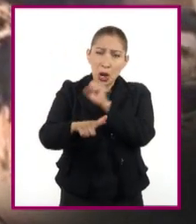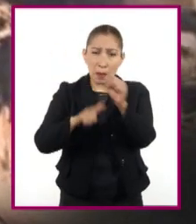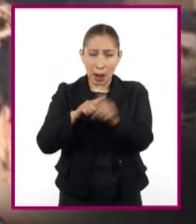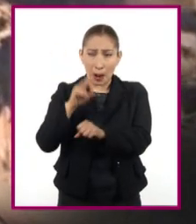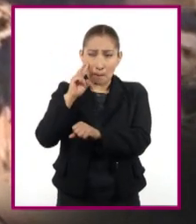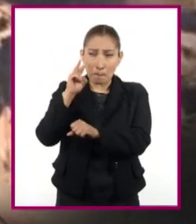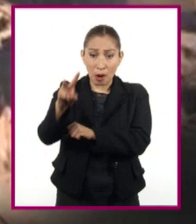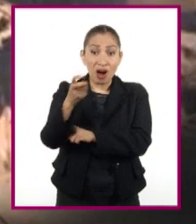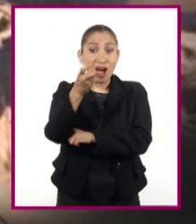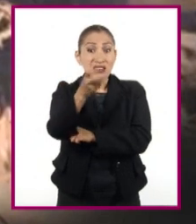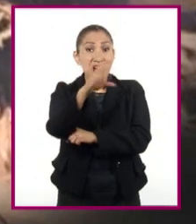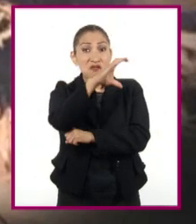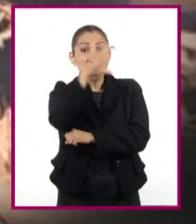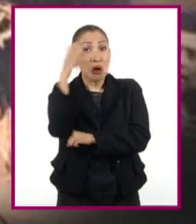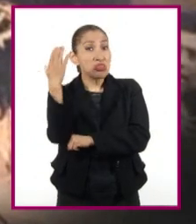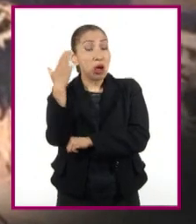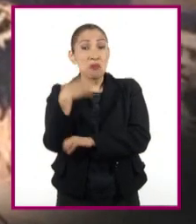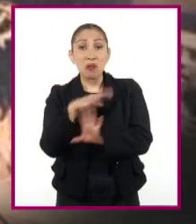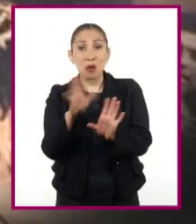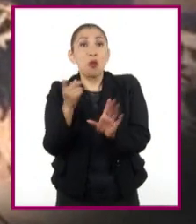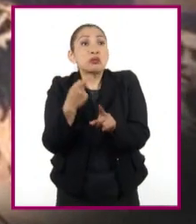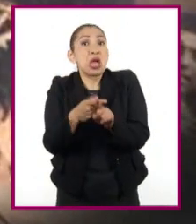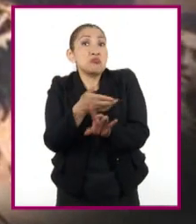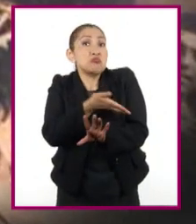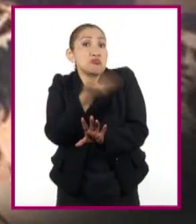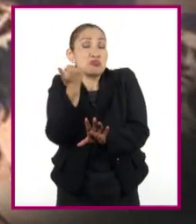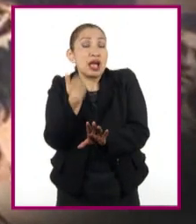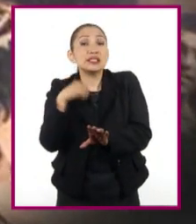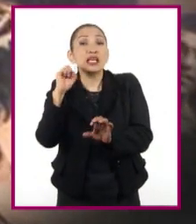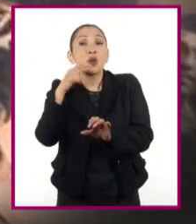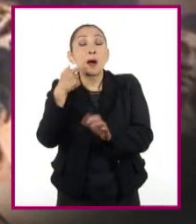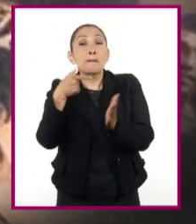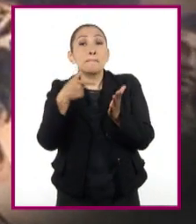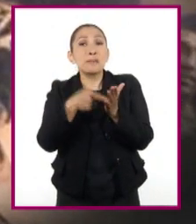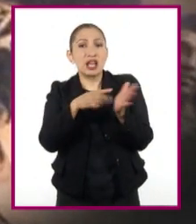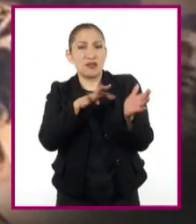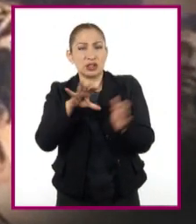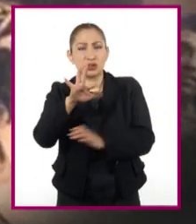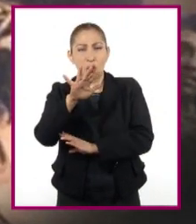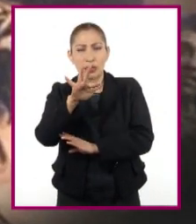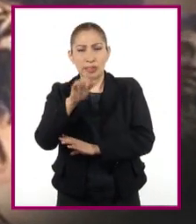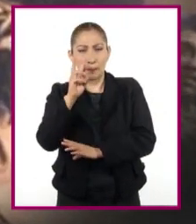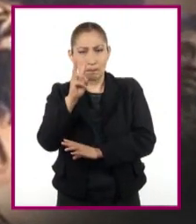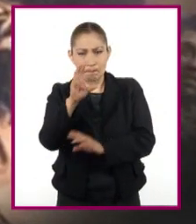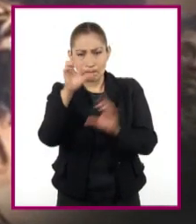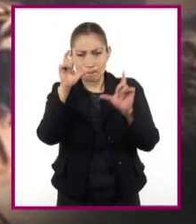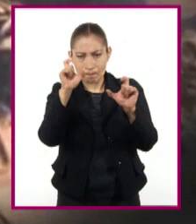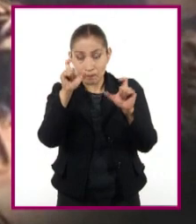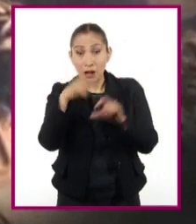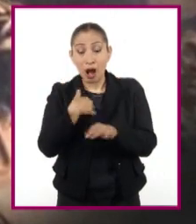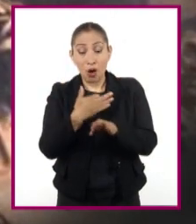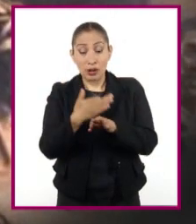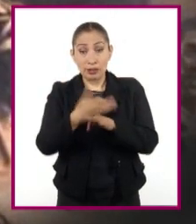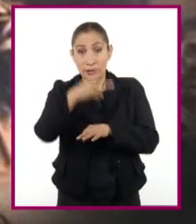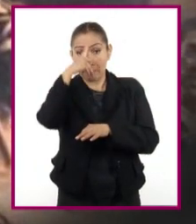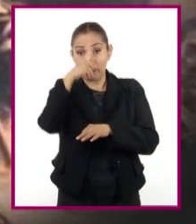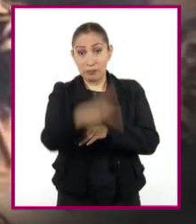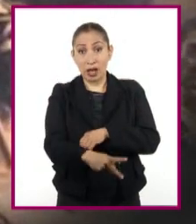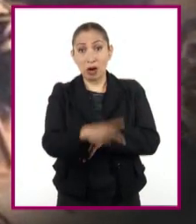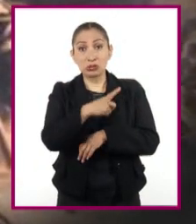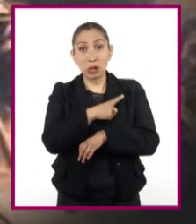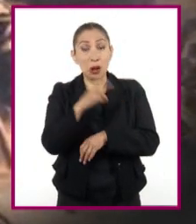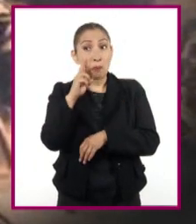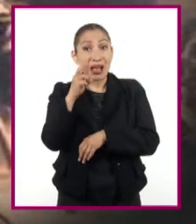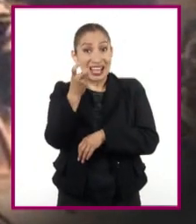ejemplar sea el de esta fotografía anónima, tomada en Chihuahua en los años 50. Actualmente en México, solo